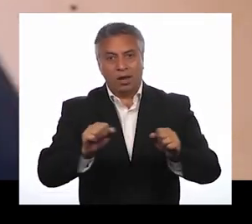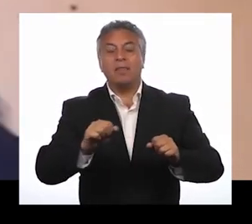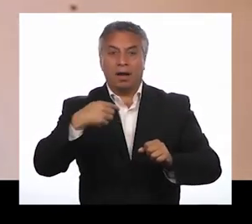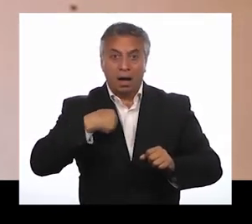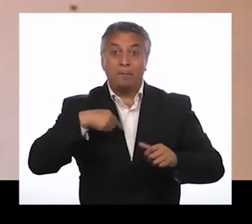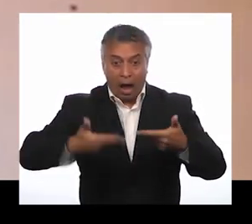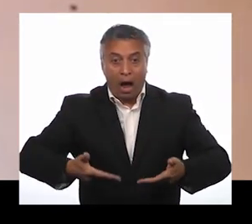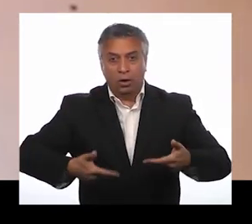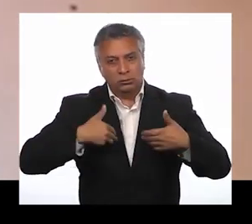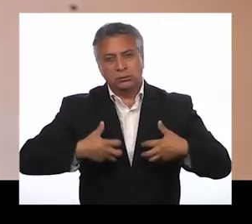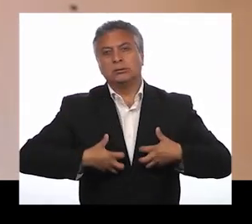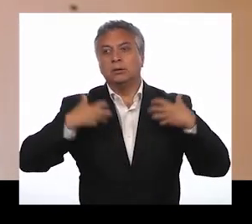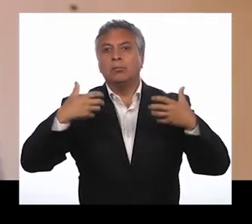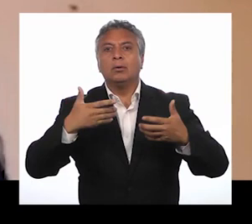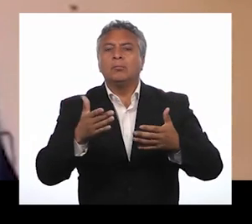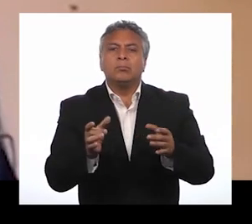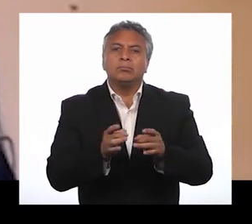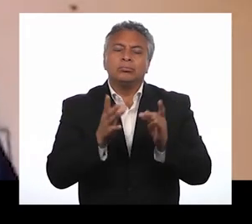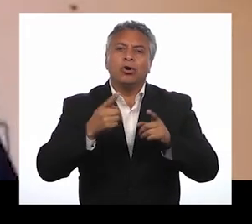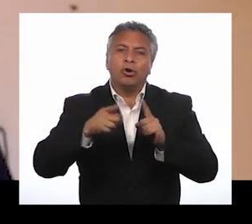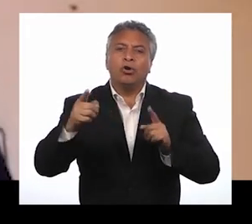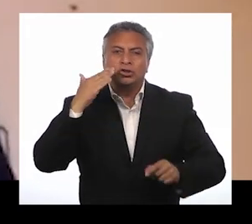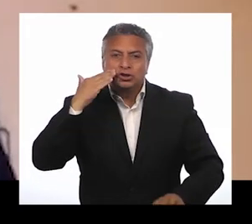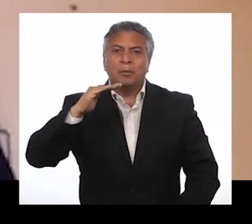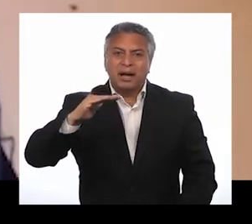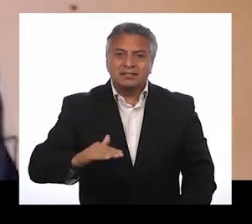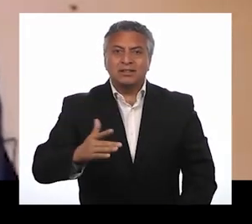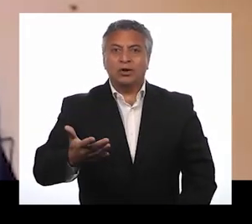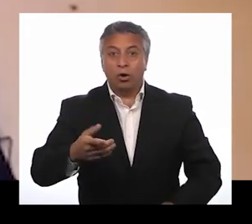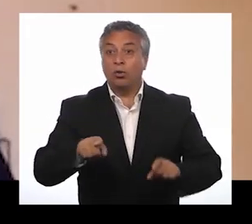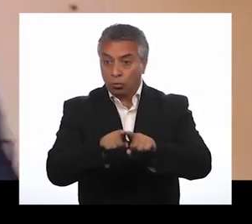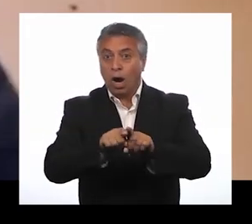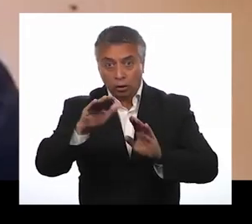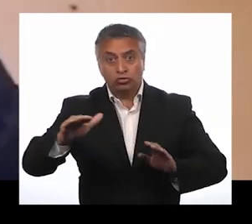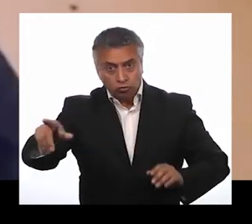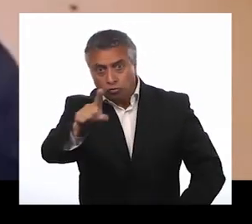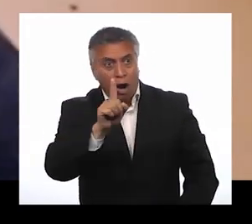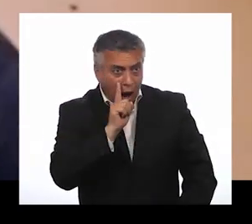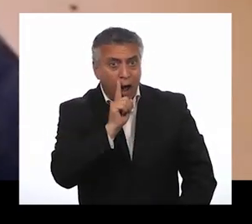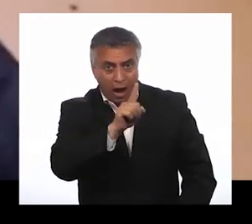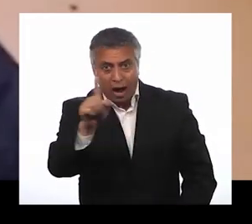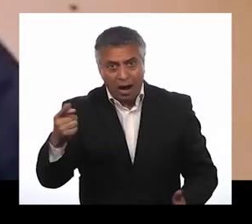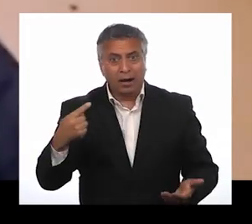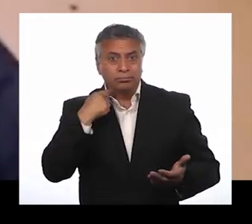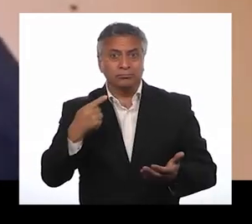en este momento me da rabia, pero si hubiese sido alguien más chico, que igual le ha pasado a personas más chicas que yo,